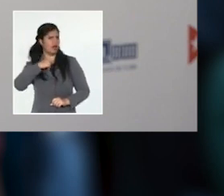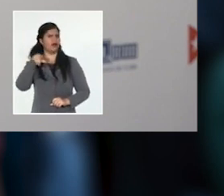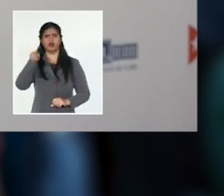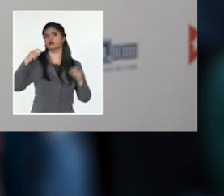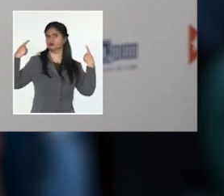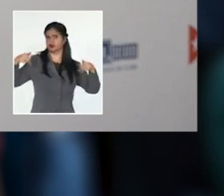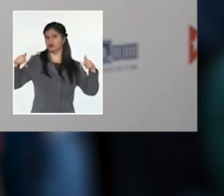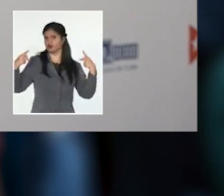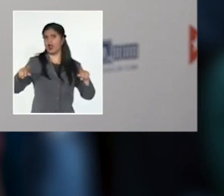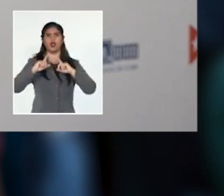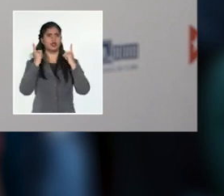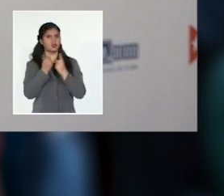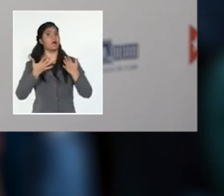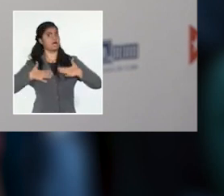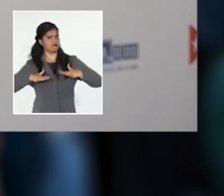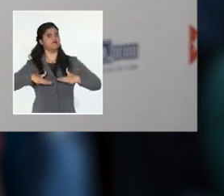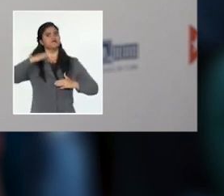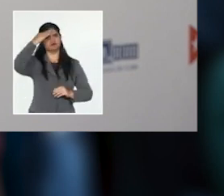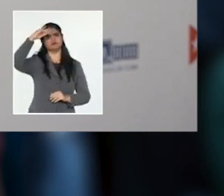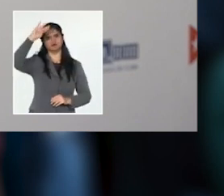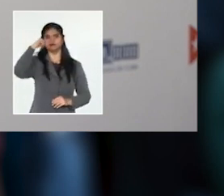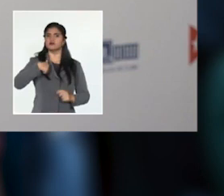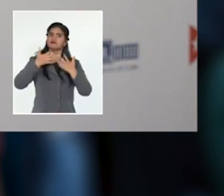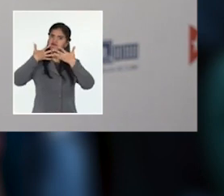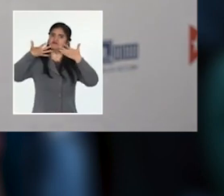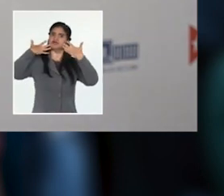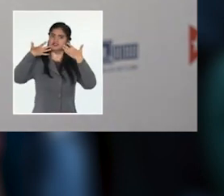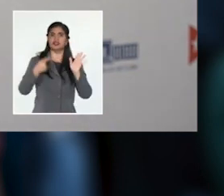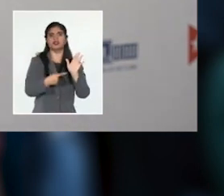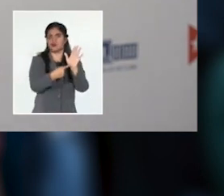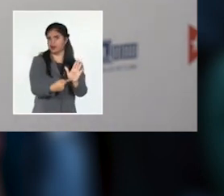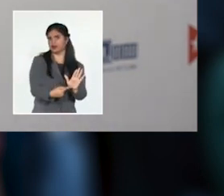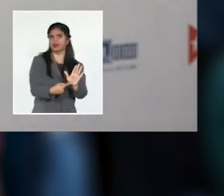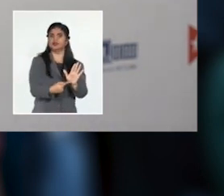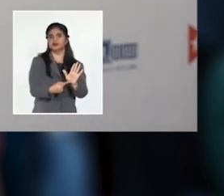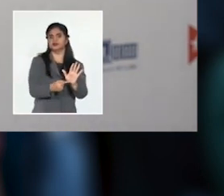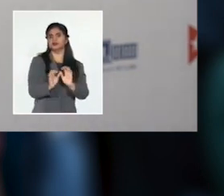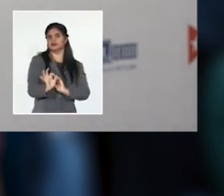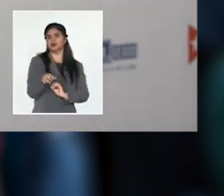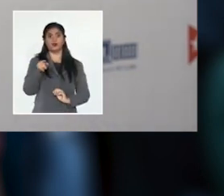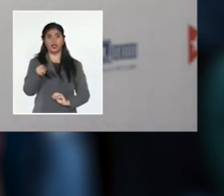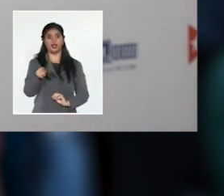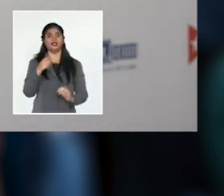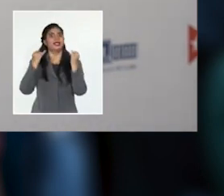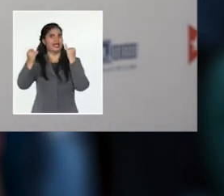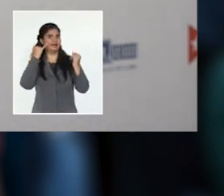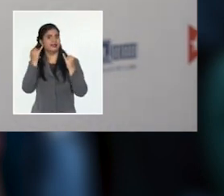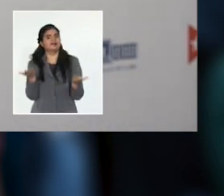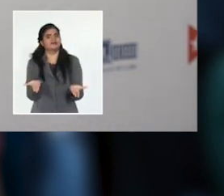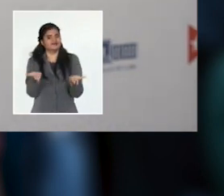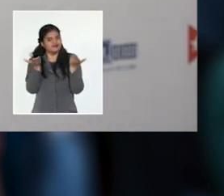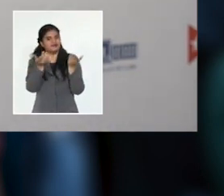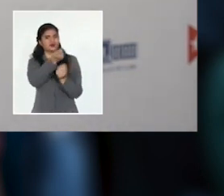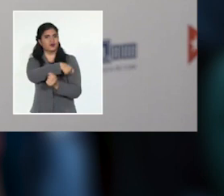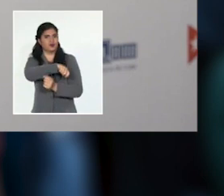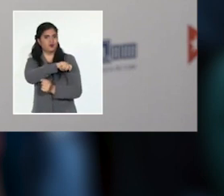Para mí ha sido una felicidad y un honor, y yo creo que demuestra la voluntad que tiene el gobierno de Cuba para